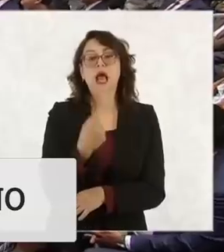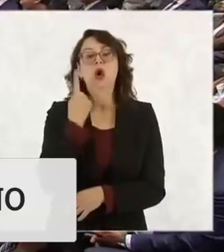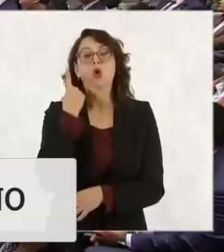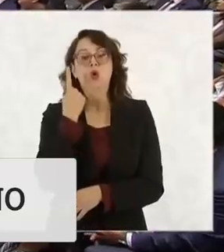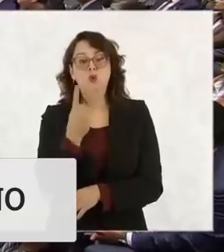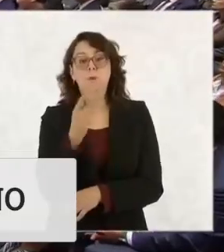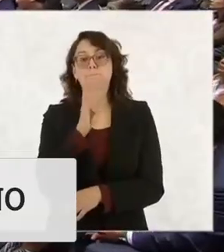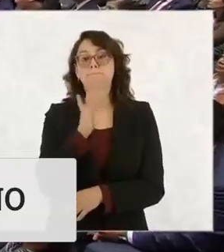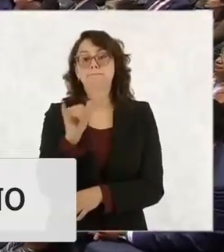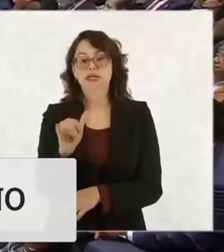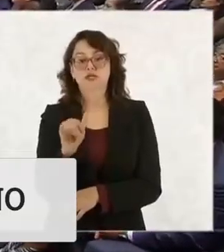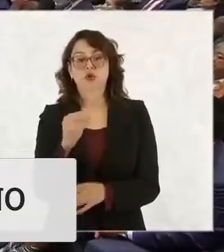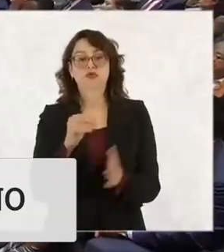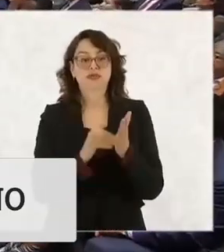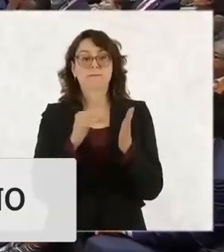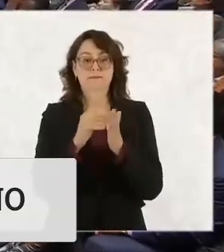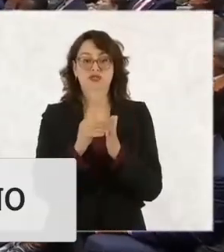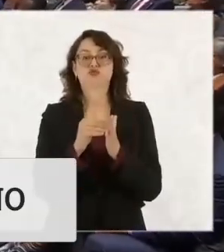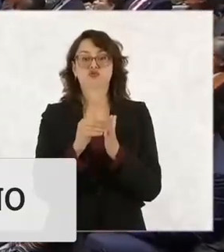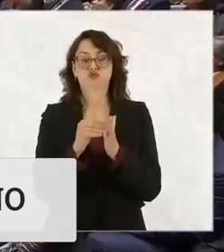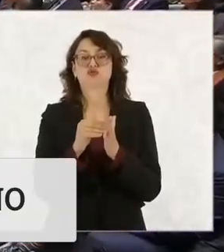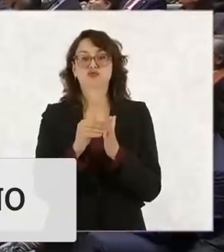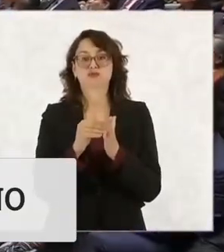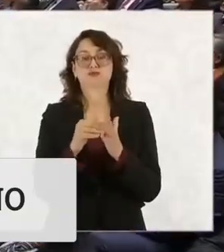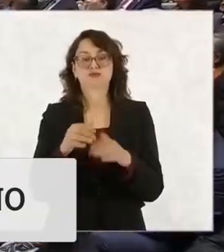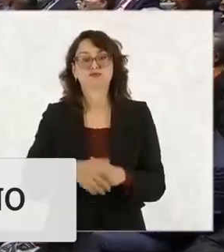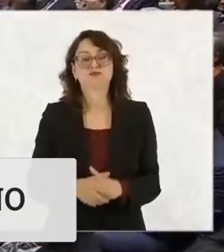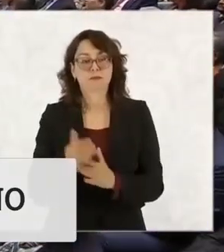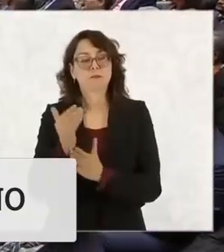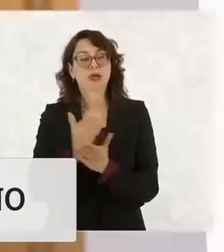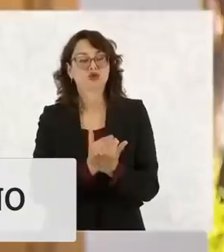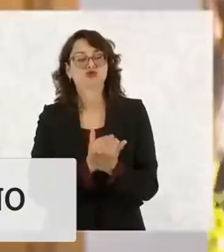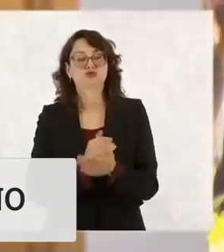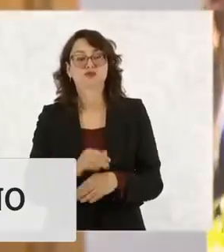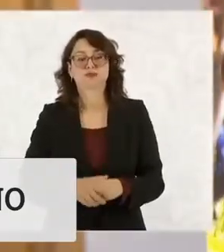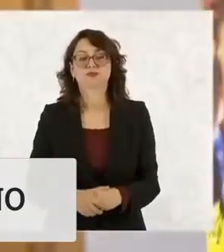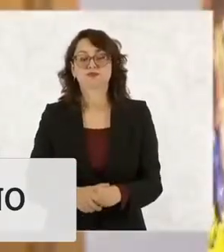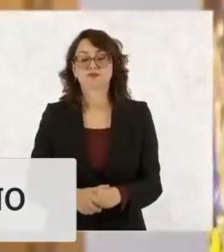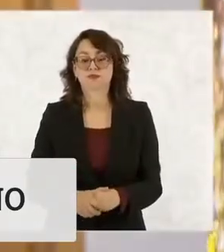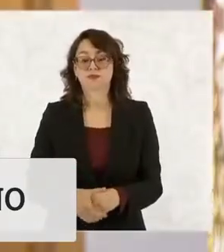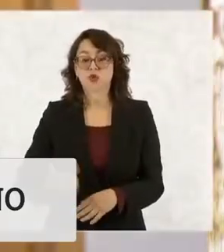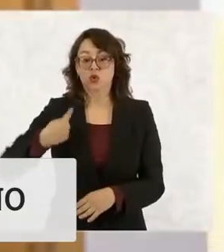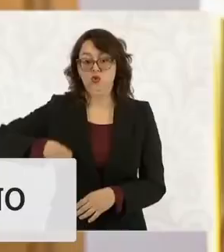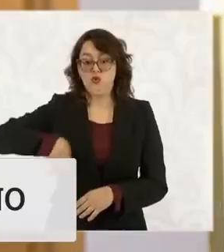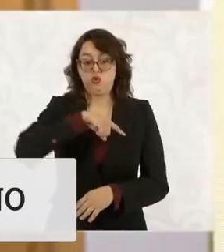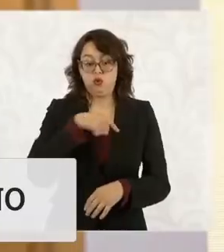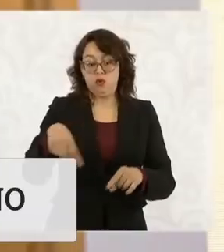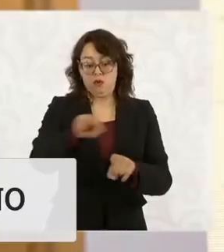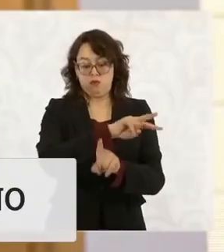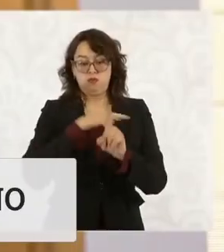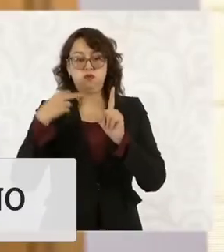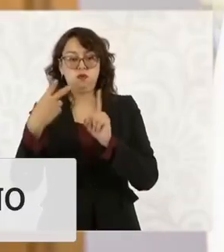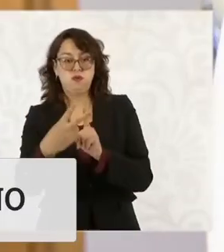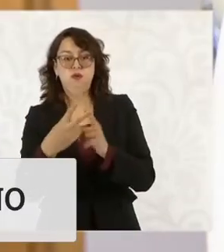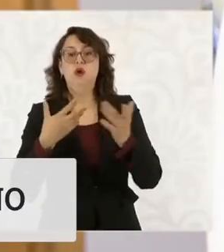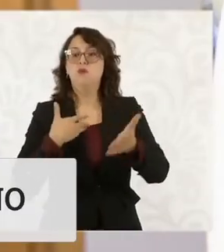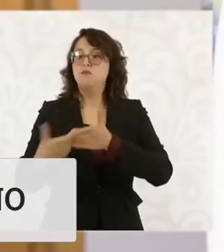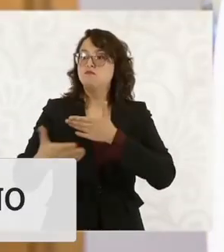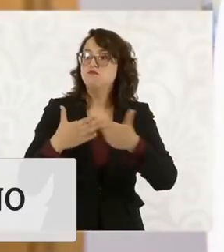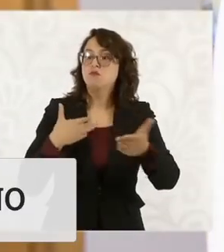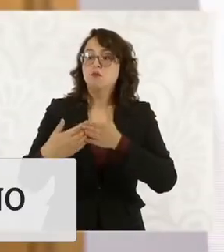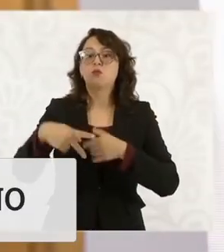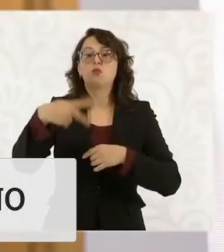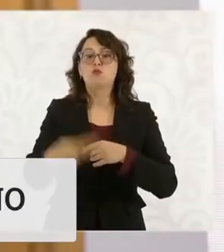cerca de 1 billón de pesos. Nuestra visión también implica promover innovación soberana que